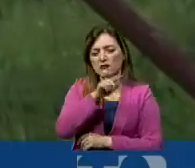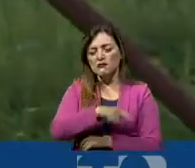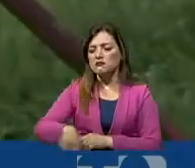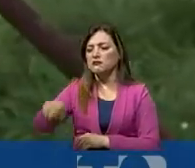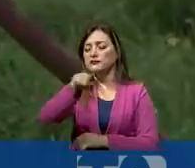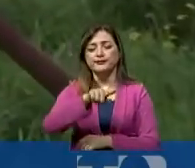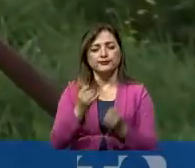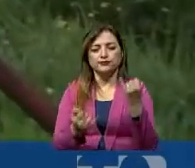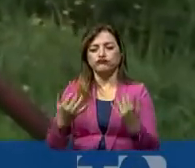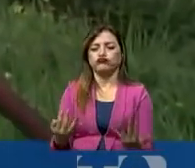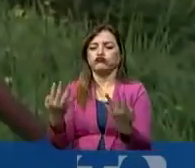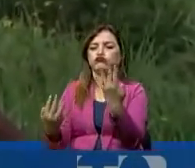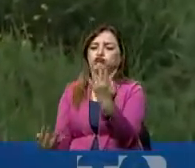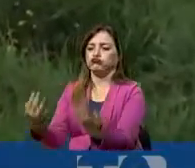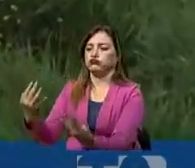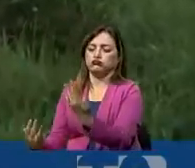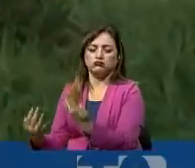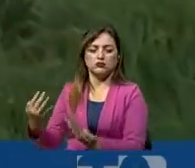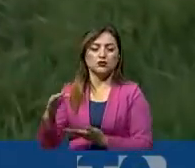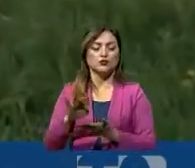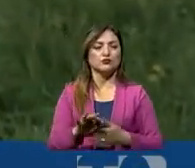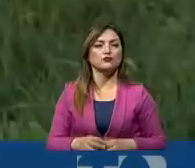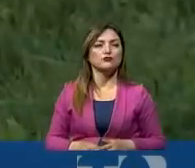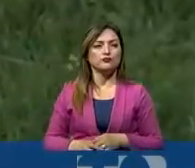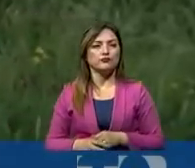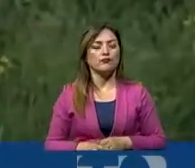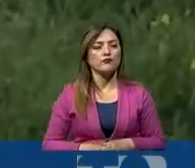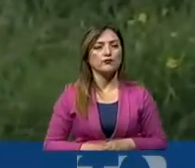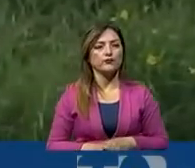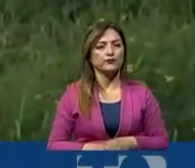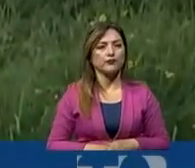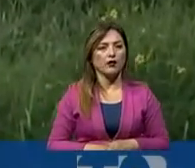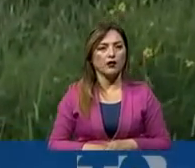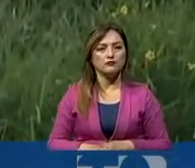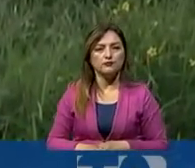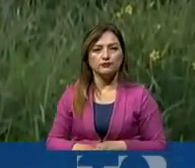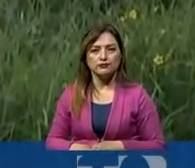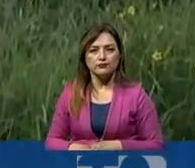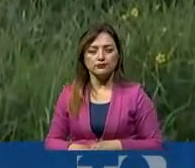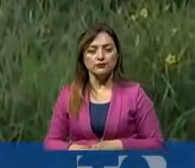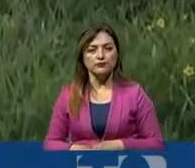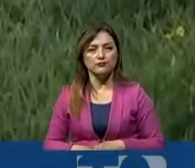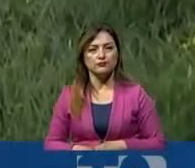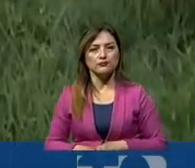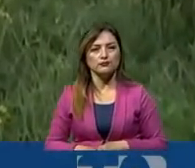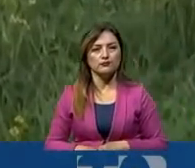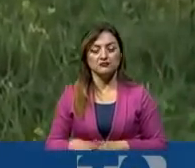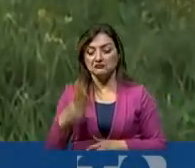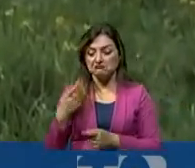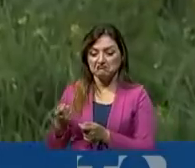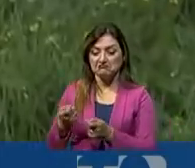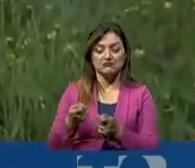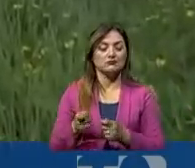al estado de esta zona del parque. Mencionaban que la hierba ya llega al metro de altura y que no se veía un